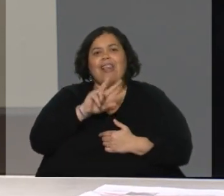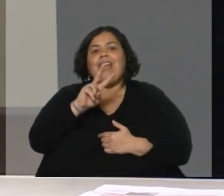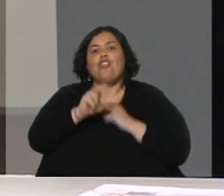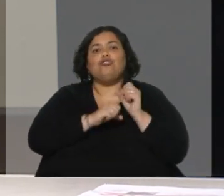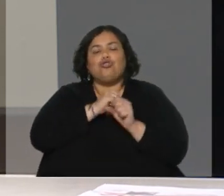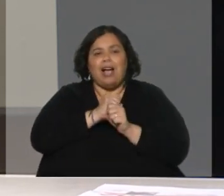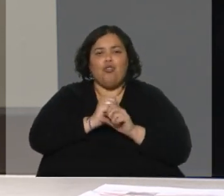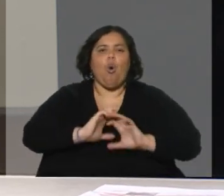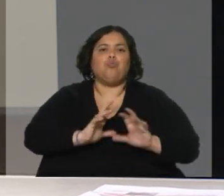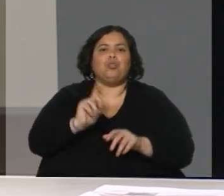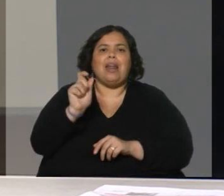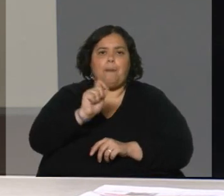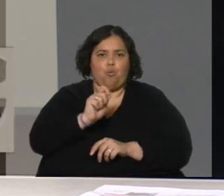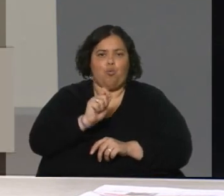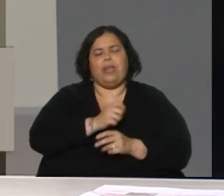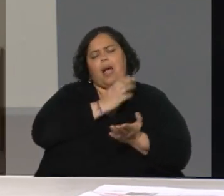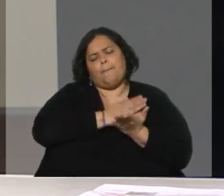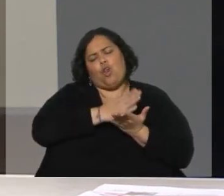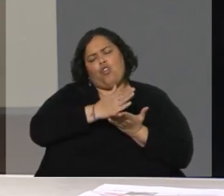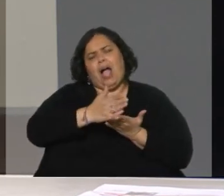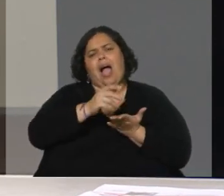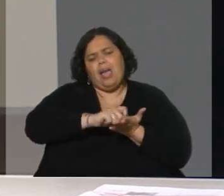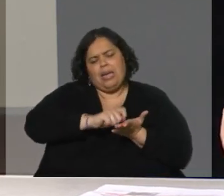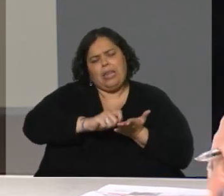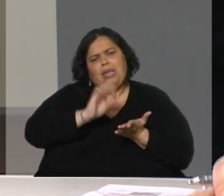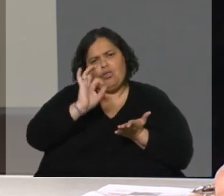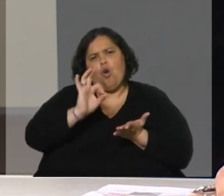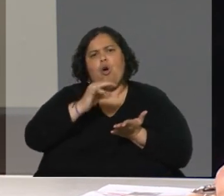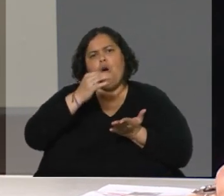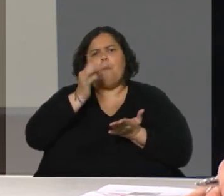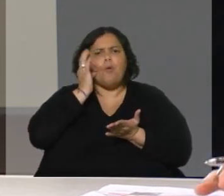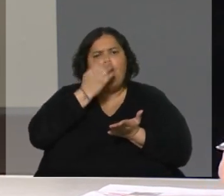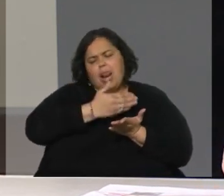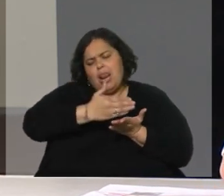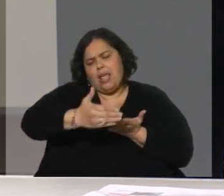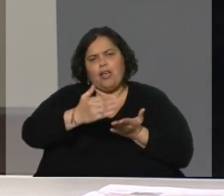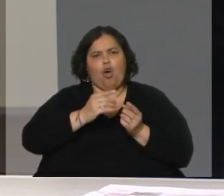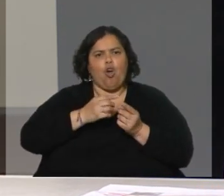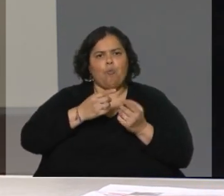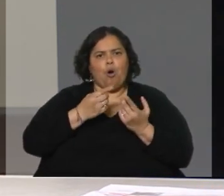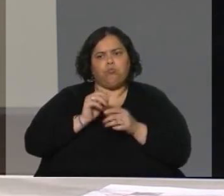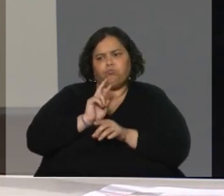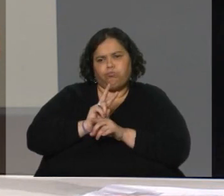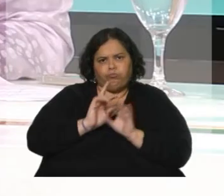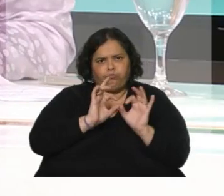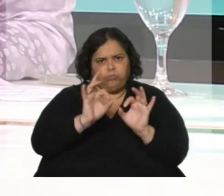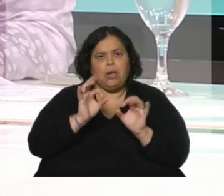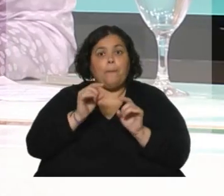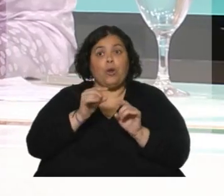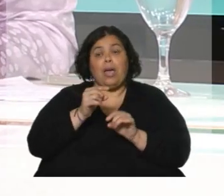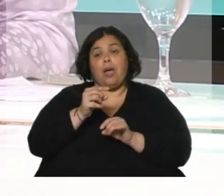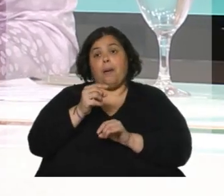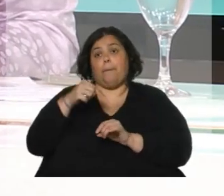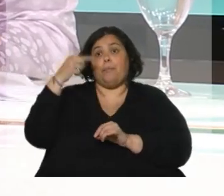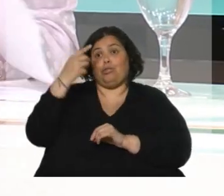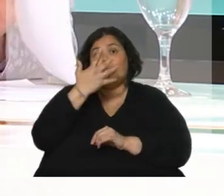a los protocolos sacas todo tiene que ser por escrito todo tiene que tener su forma de seguir la cadena de custodia porque es la única garantía de que en cinco años ustedes quieren